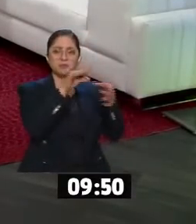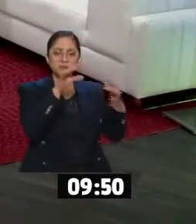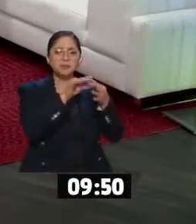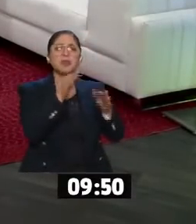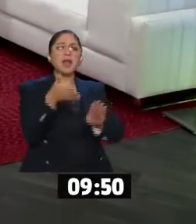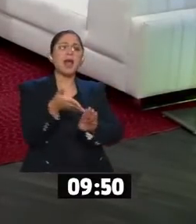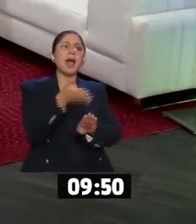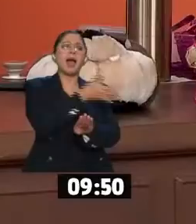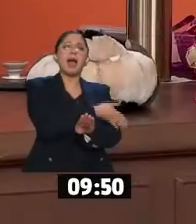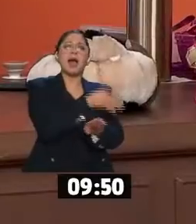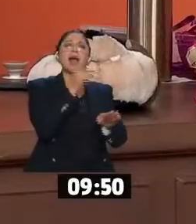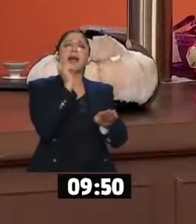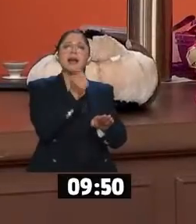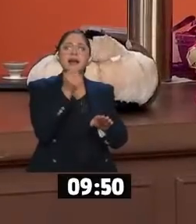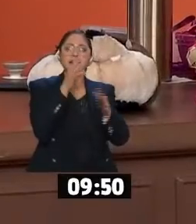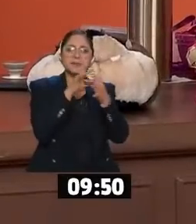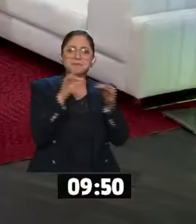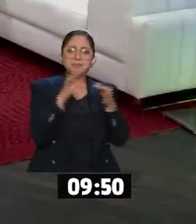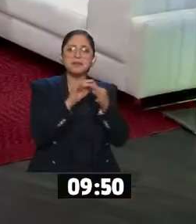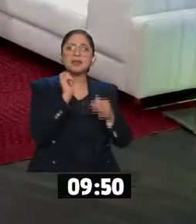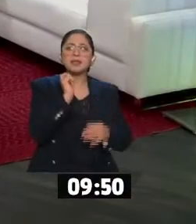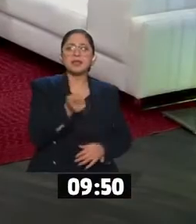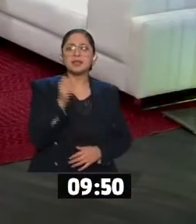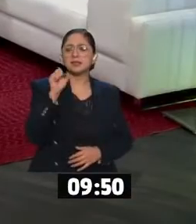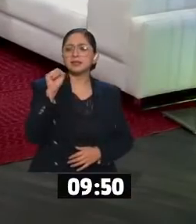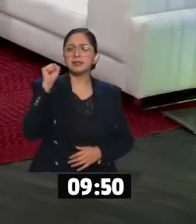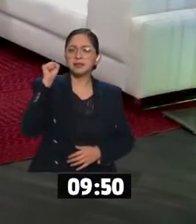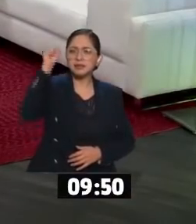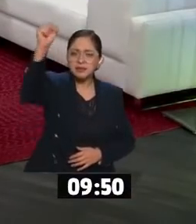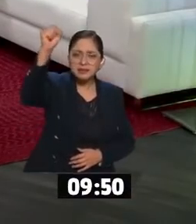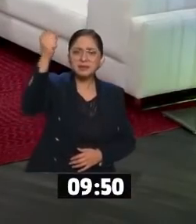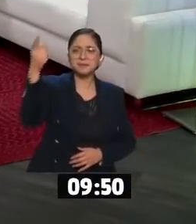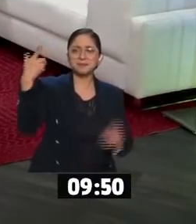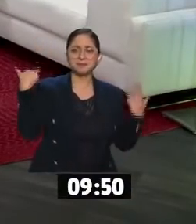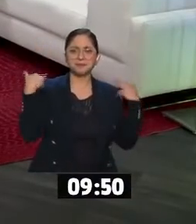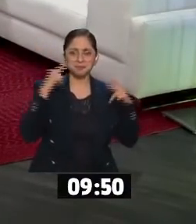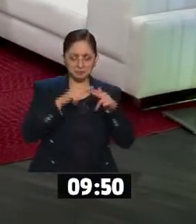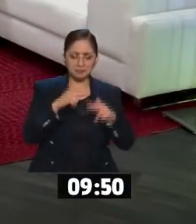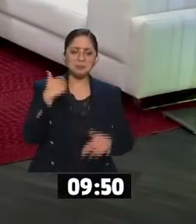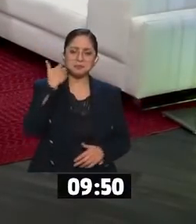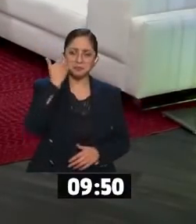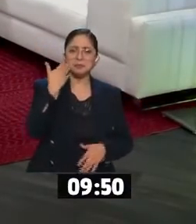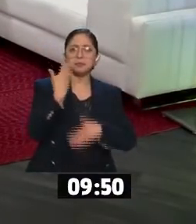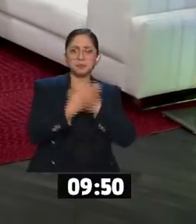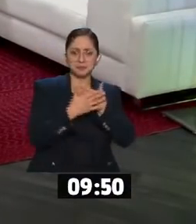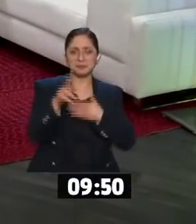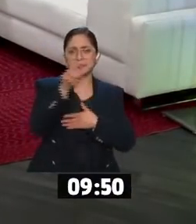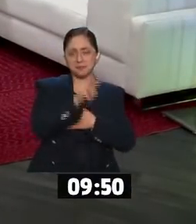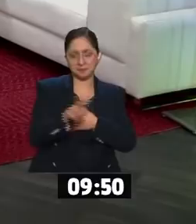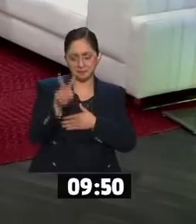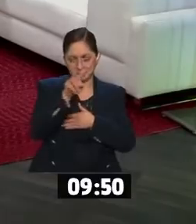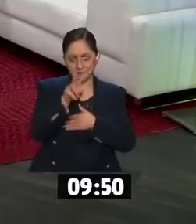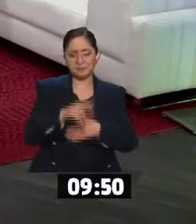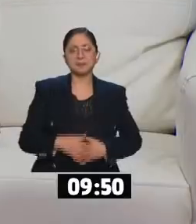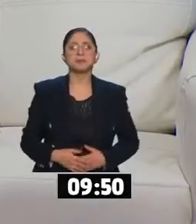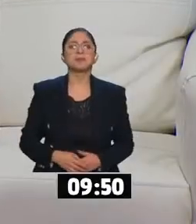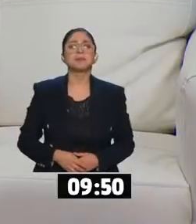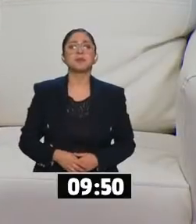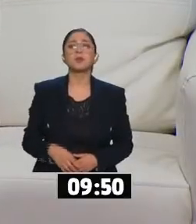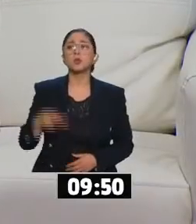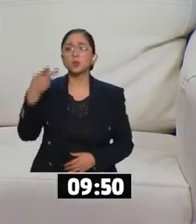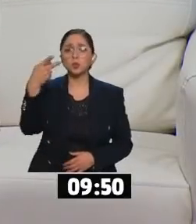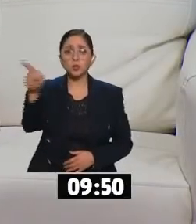back. quién es la CENTE. Sí, para Exacto. saber cómo es la, Ya qué es la rugiste. CENTE, qué es lo que está pasando. El viernes platicamos Ellos no quieren un rato regresar, ¿eh? sobre el tema.